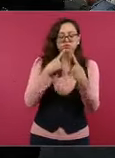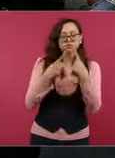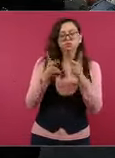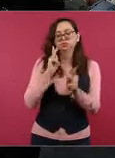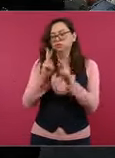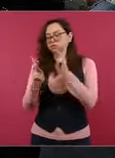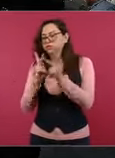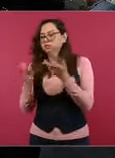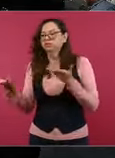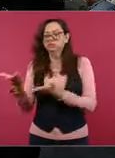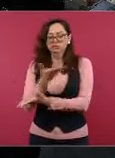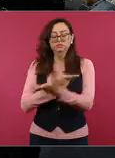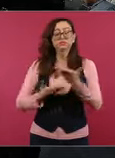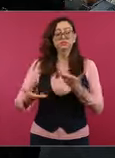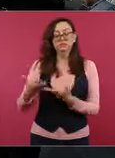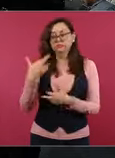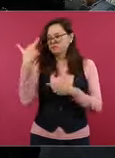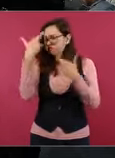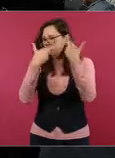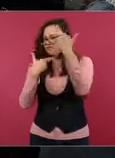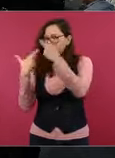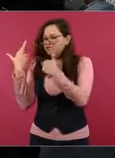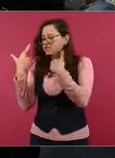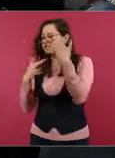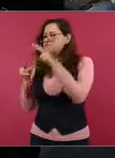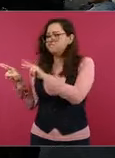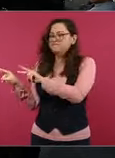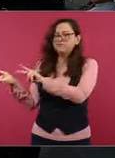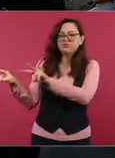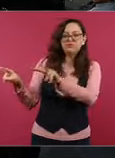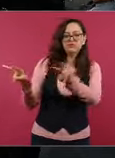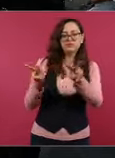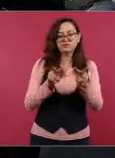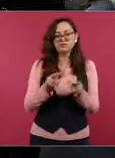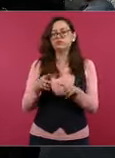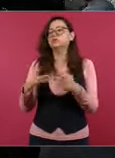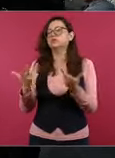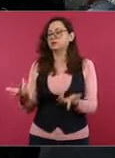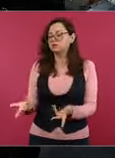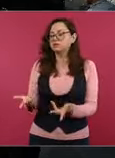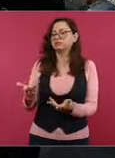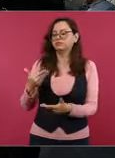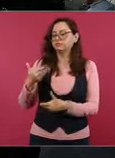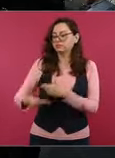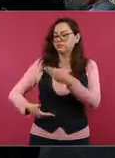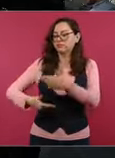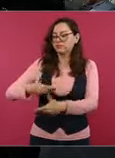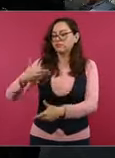Hicimos un trabajo de evaluación de todo lo que estamos haciendo de manera